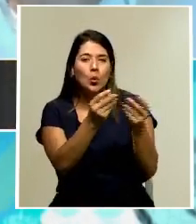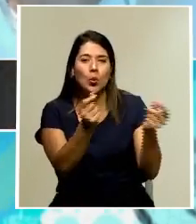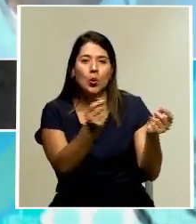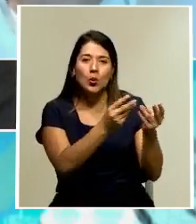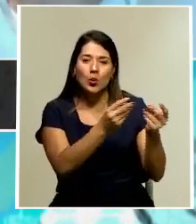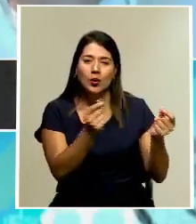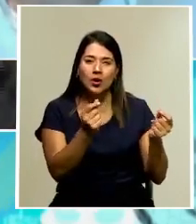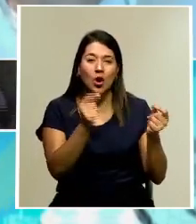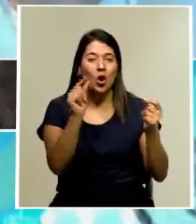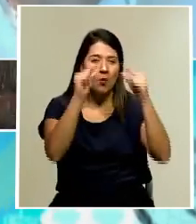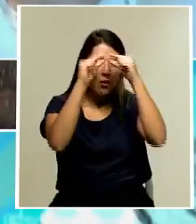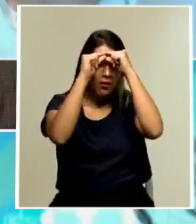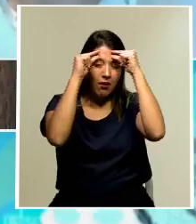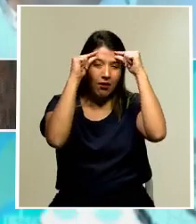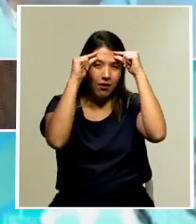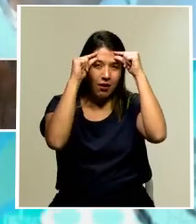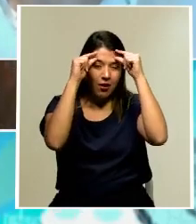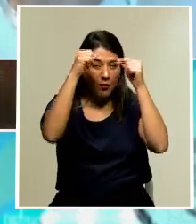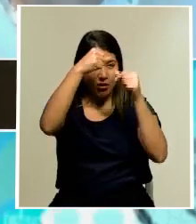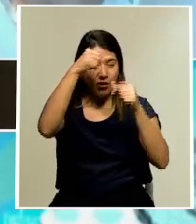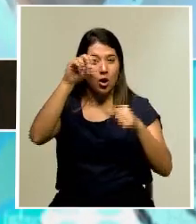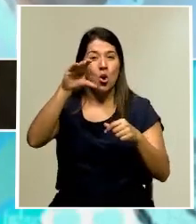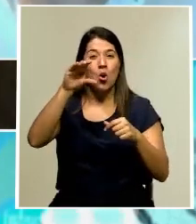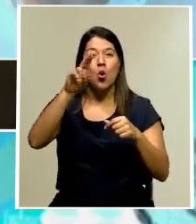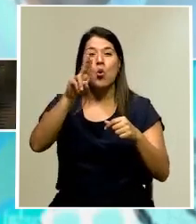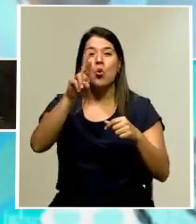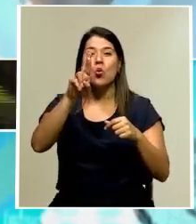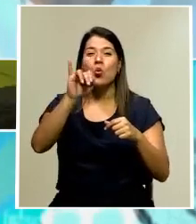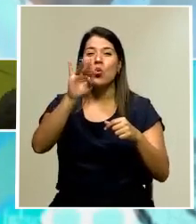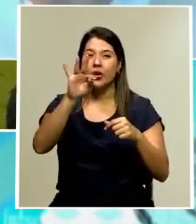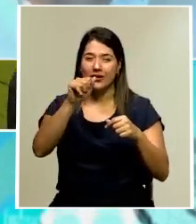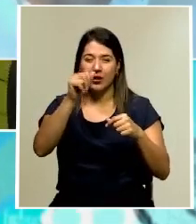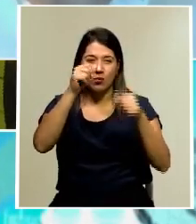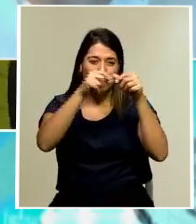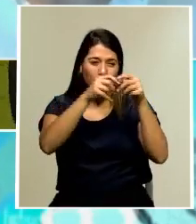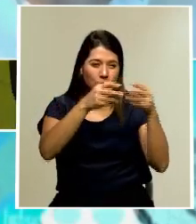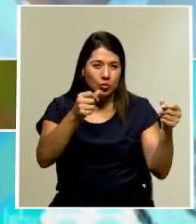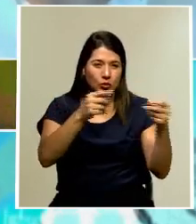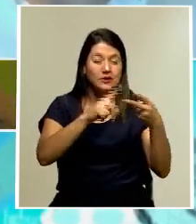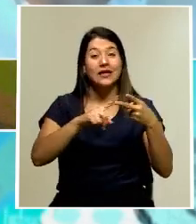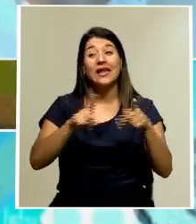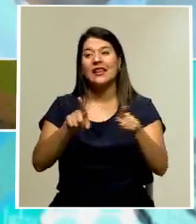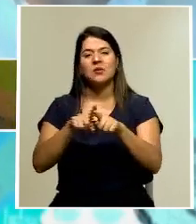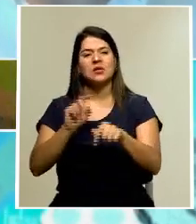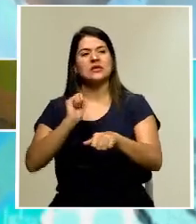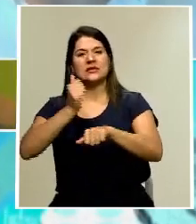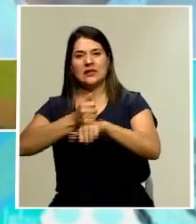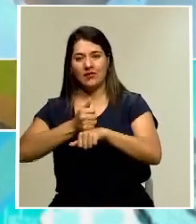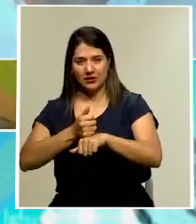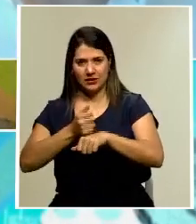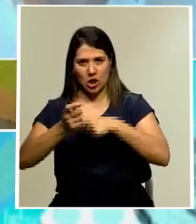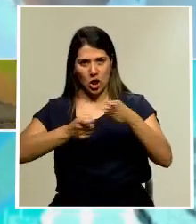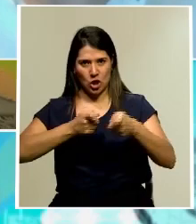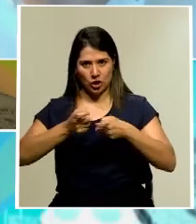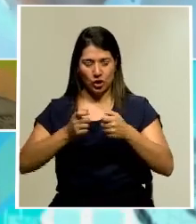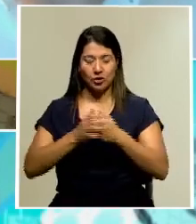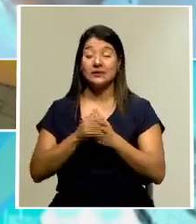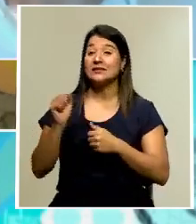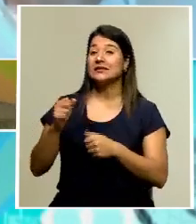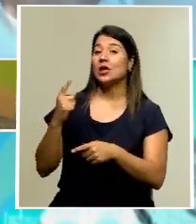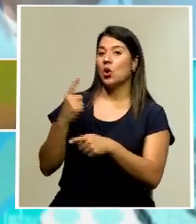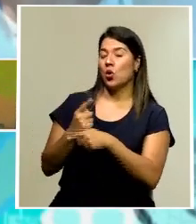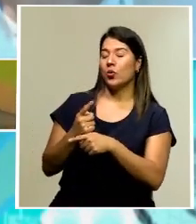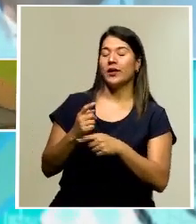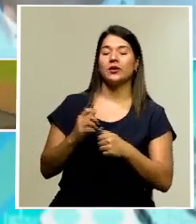operación curación, curativa, unámonos, y operación marcar la cancha. Ahora, en el caso de